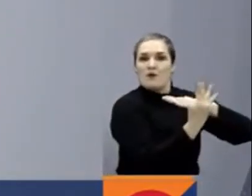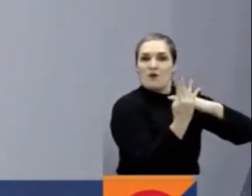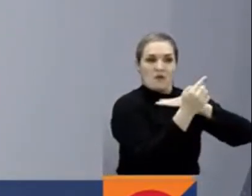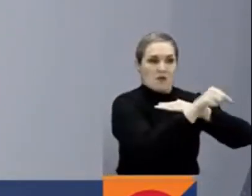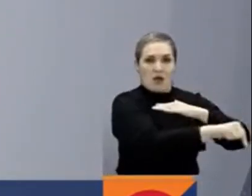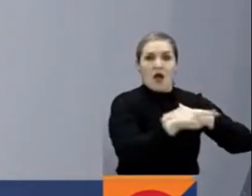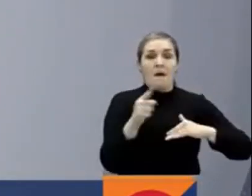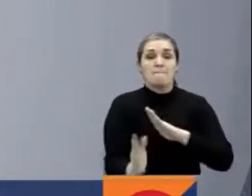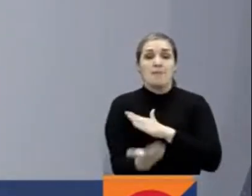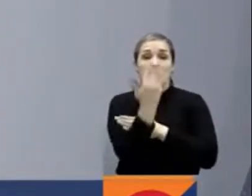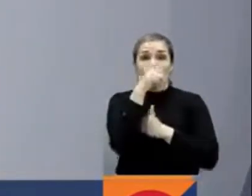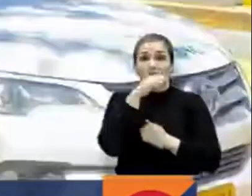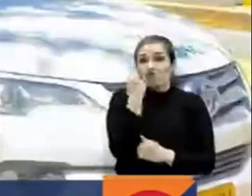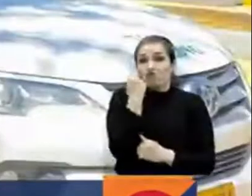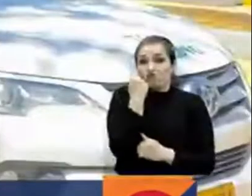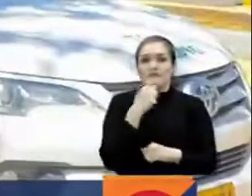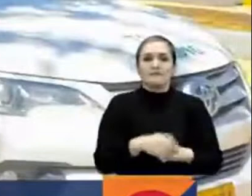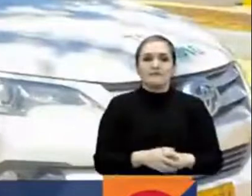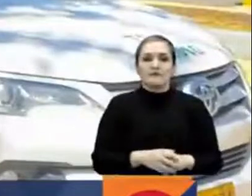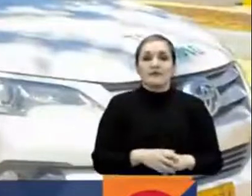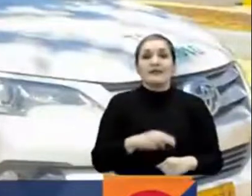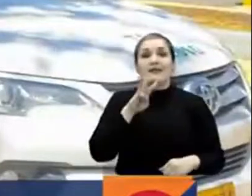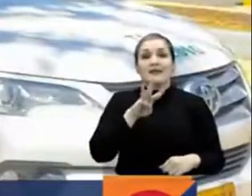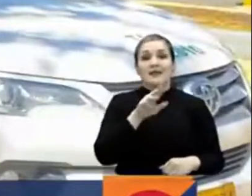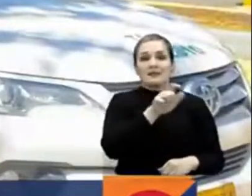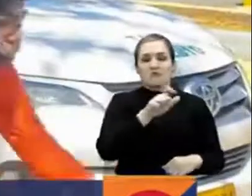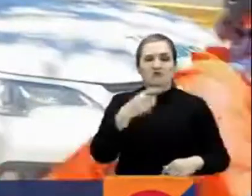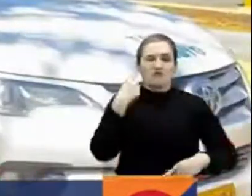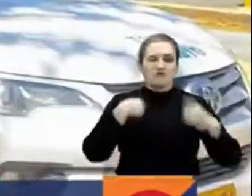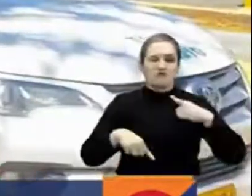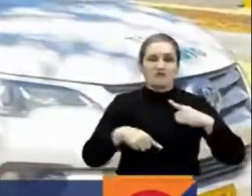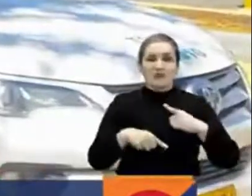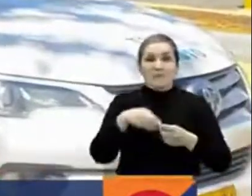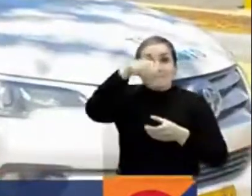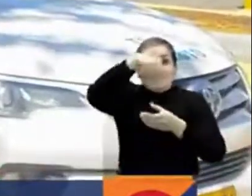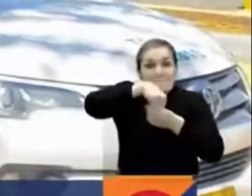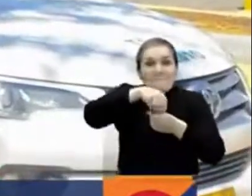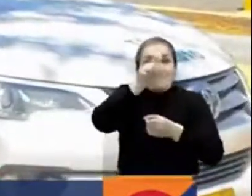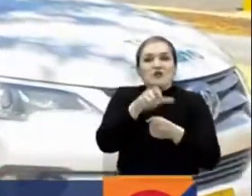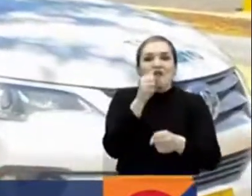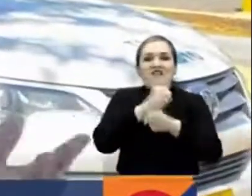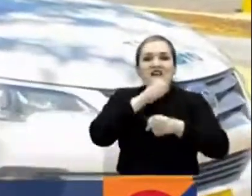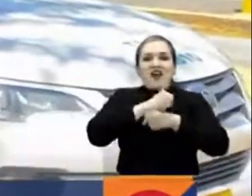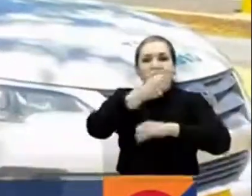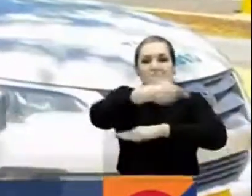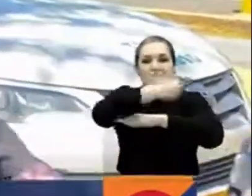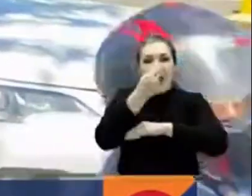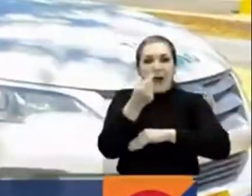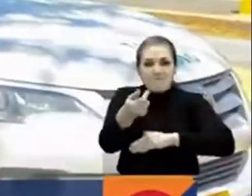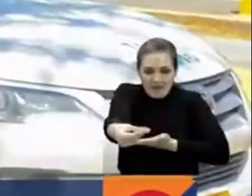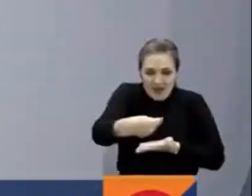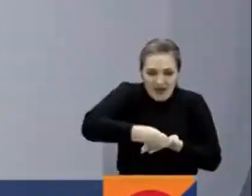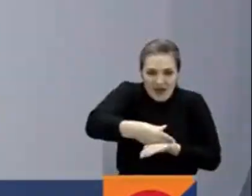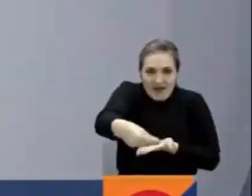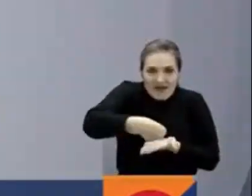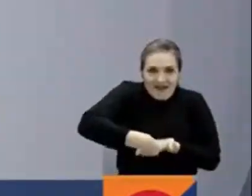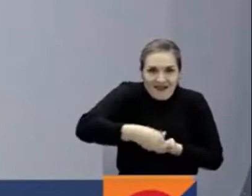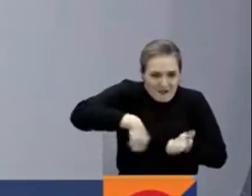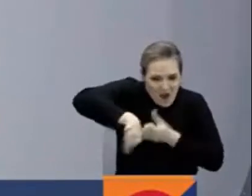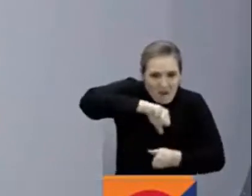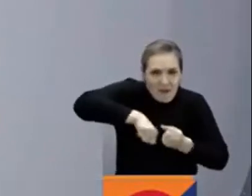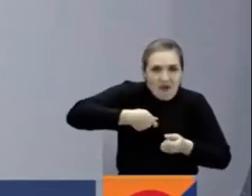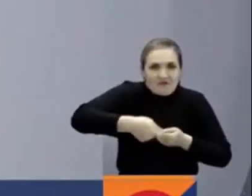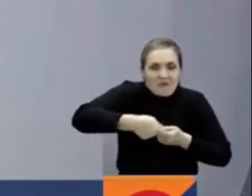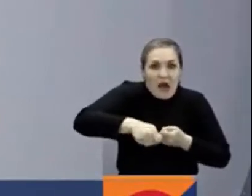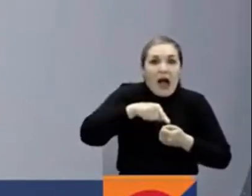personas lesionadas, una operaria del peaje, un acompañante del señor que venía dentro del vehículo. En la vía